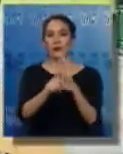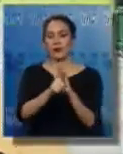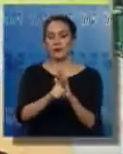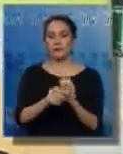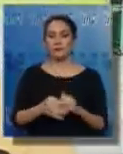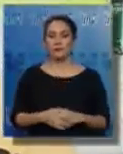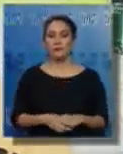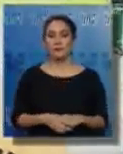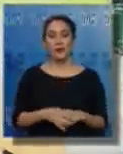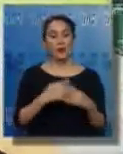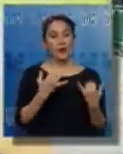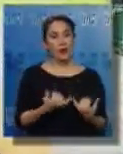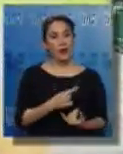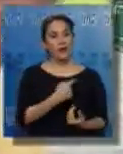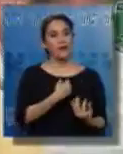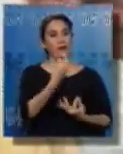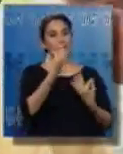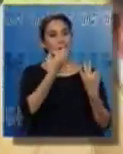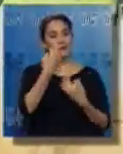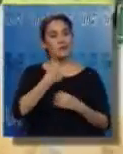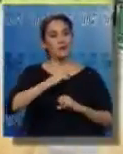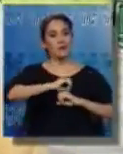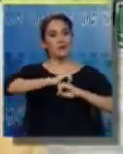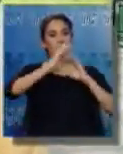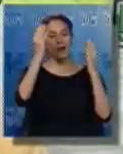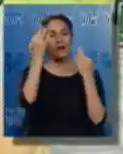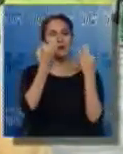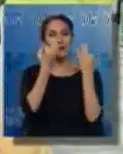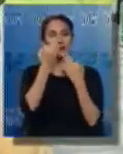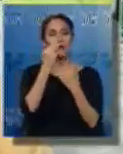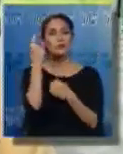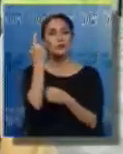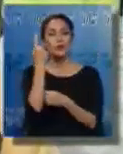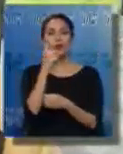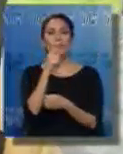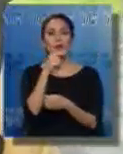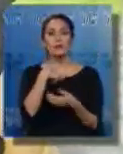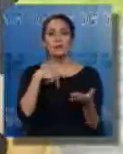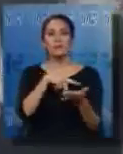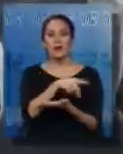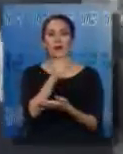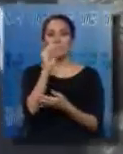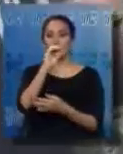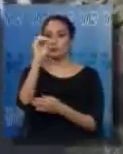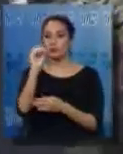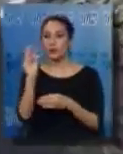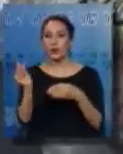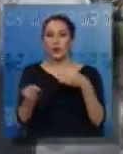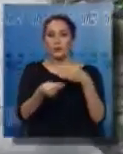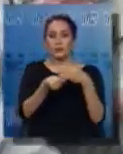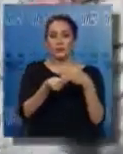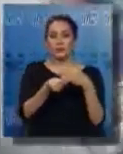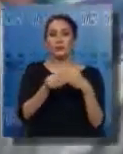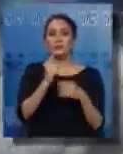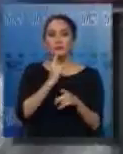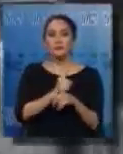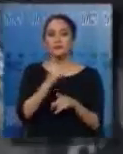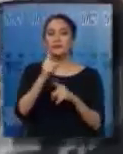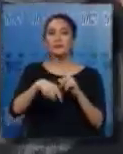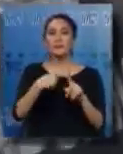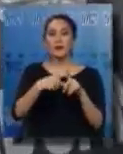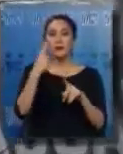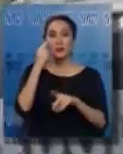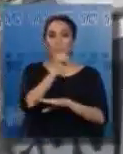Ahorita la señorita me está dando la facilidad, haciéndome entender que solo únicamente hay que pagar una cantidad. Paralelo a esto, los controles de la aduana